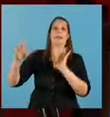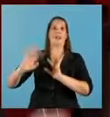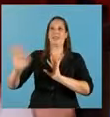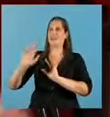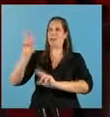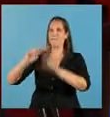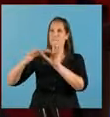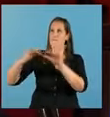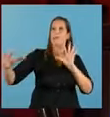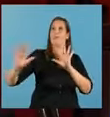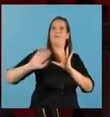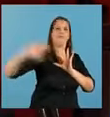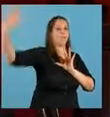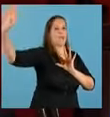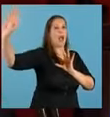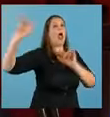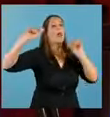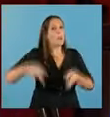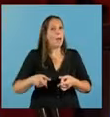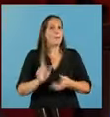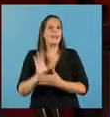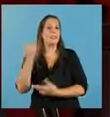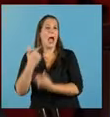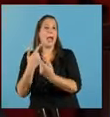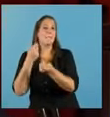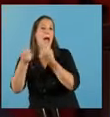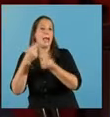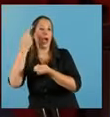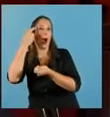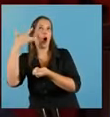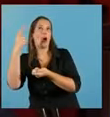dependencia intelectual de la deuda externa.